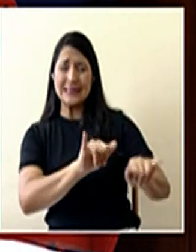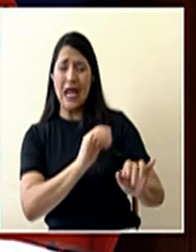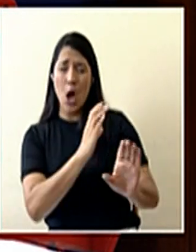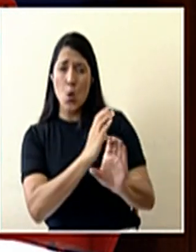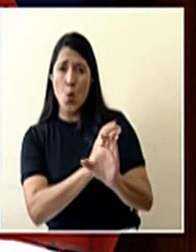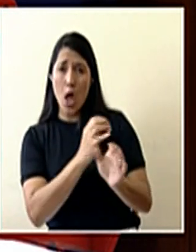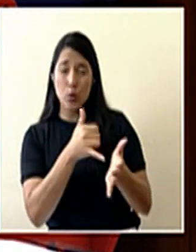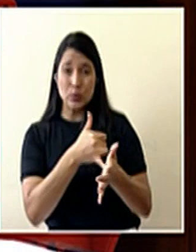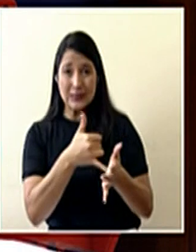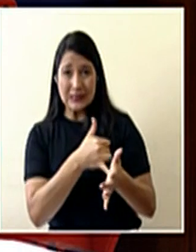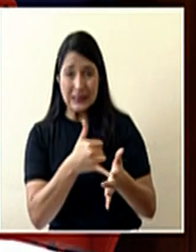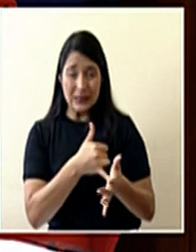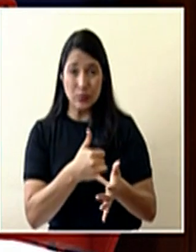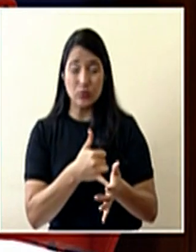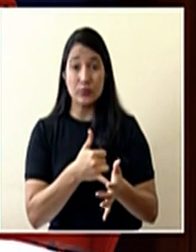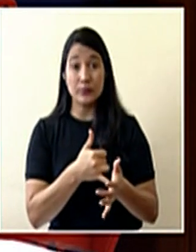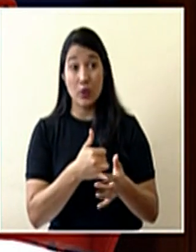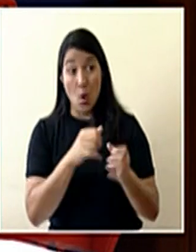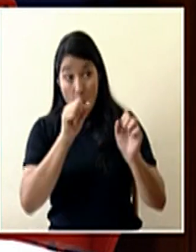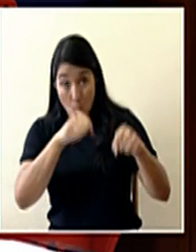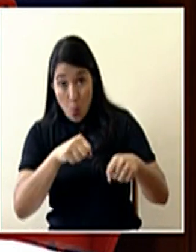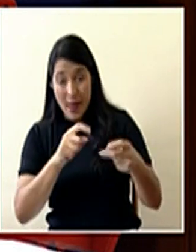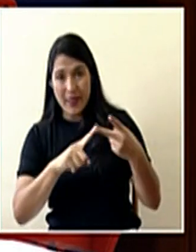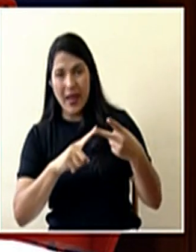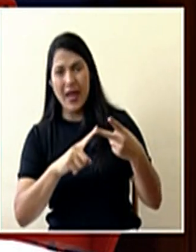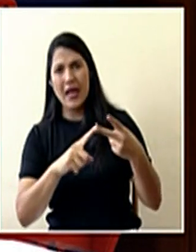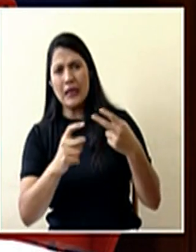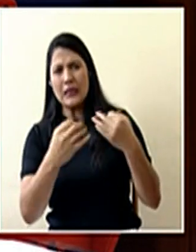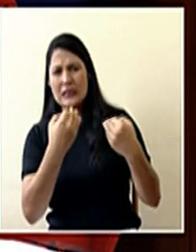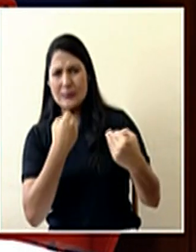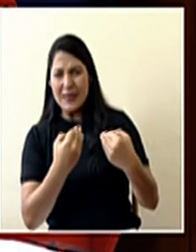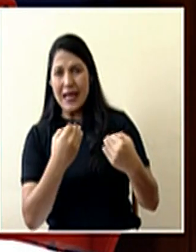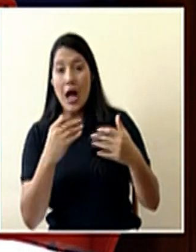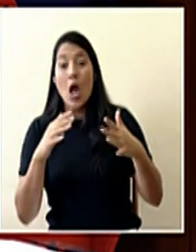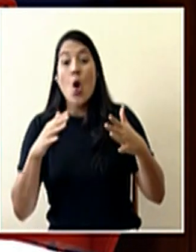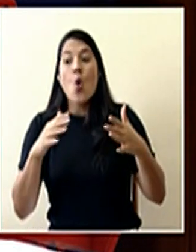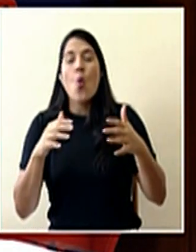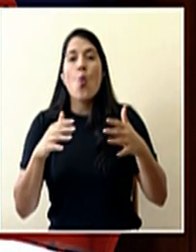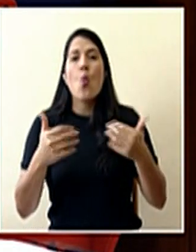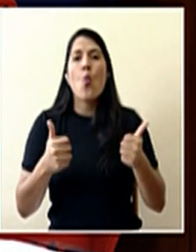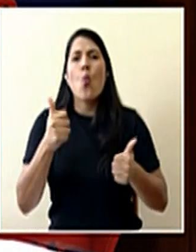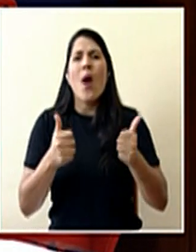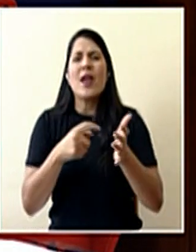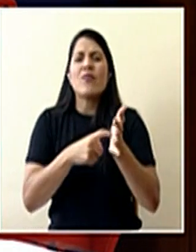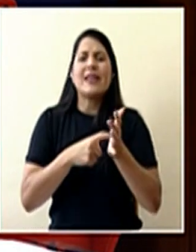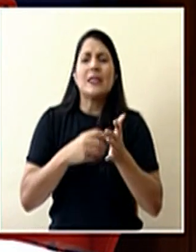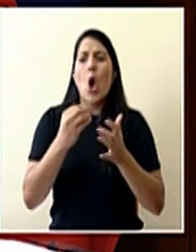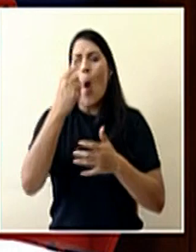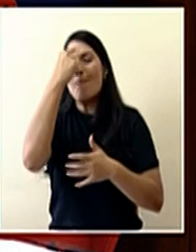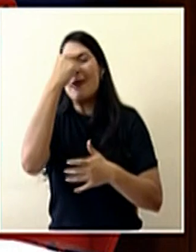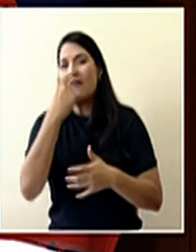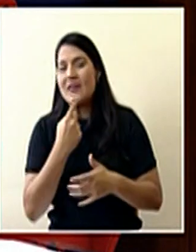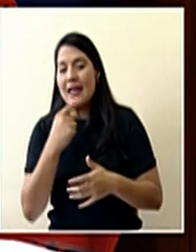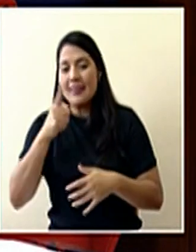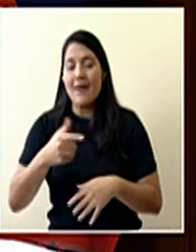unidad de cuidados intensivos? ¿Pueden detallar el perfil de un paciente para que deba ser llevado a cuidados intensivos?